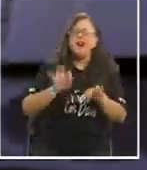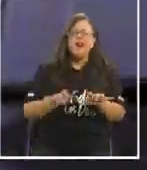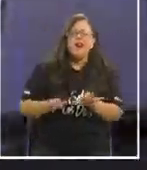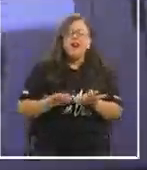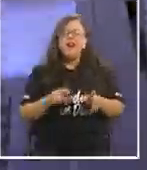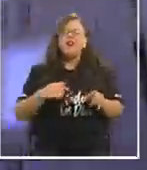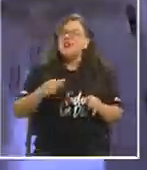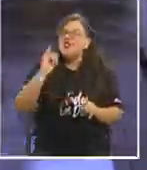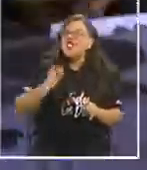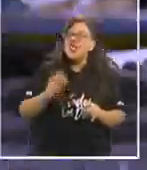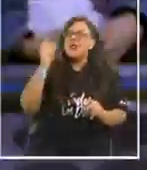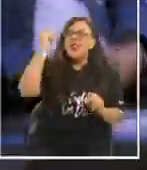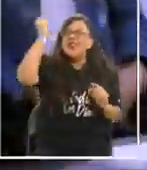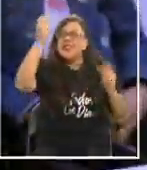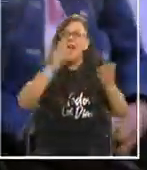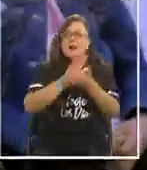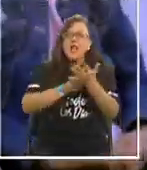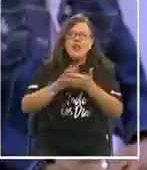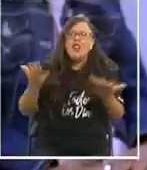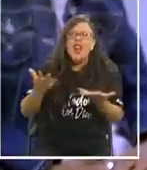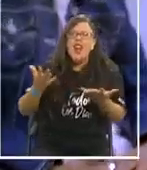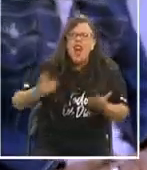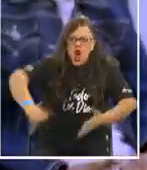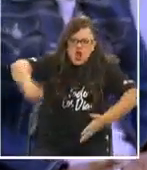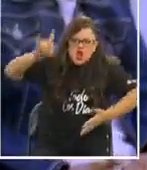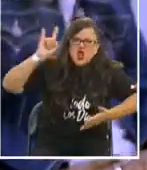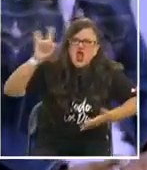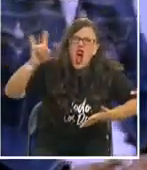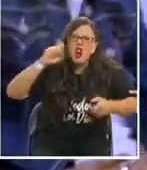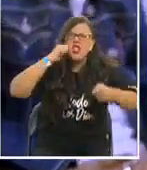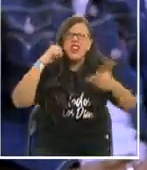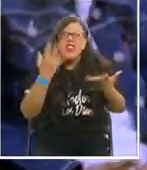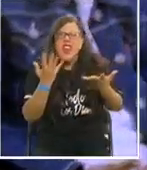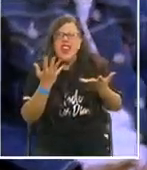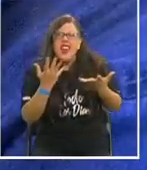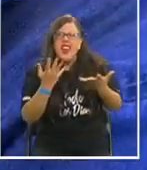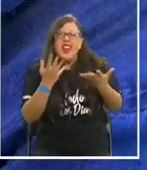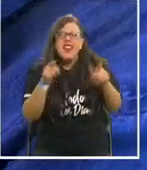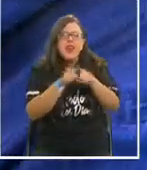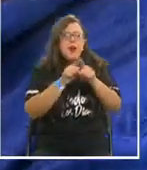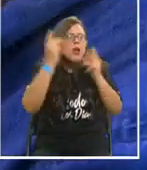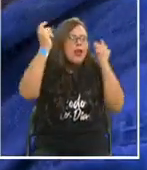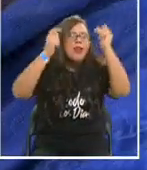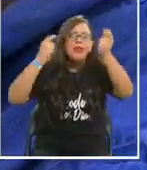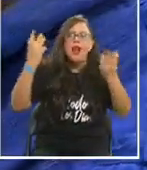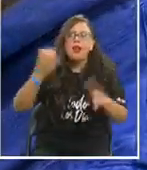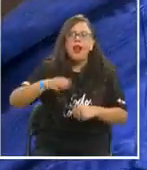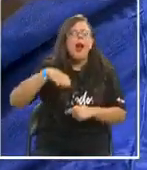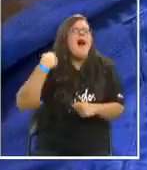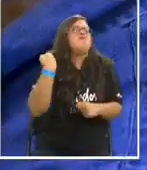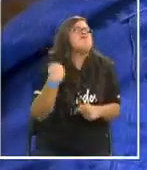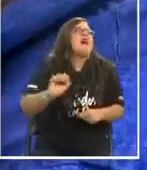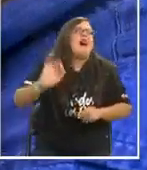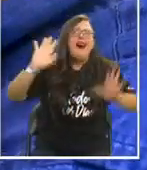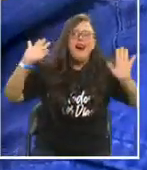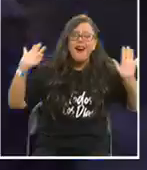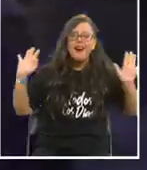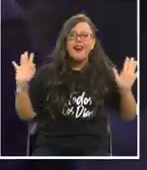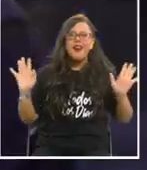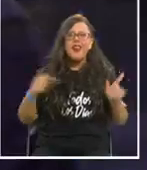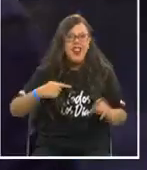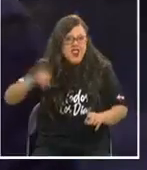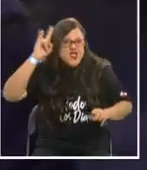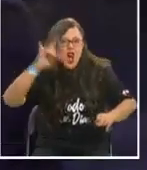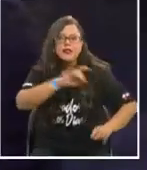Siempre he tenido la idea de que el rock, lo que nace desde el pueblo mismo, ¿cachai? Como esta idea de la rebeldía. Yo creo que el